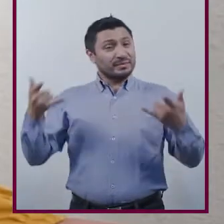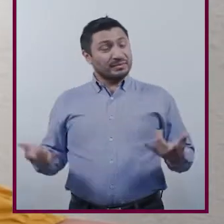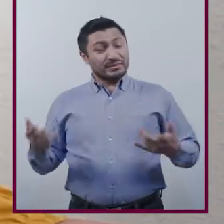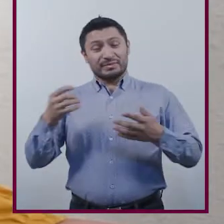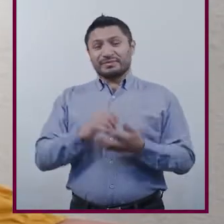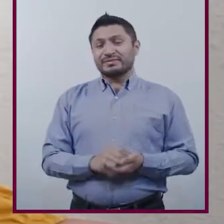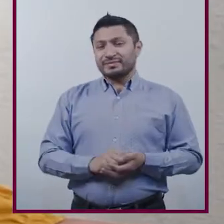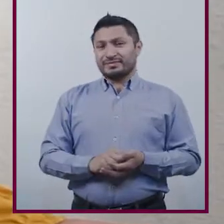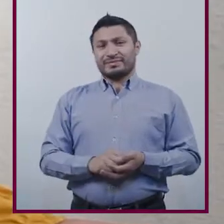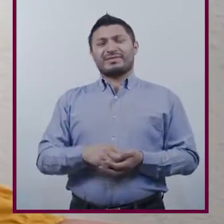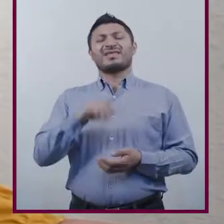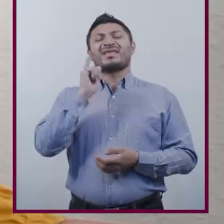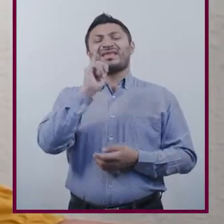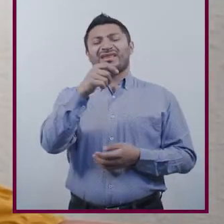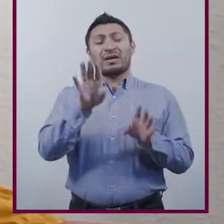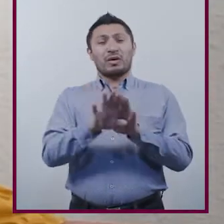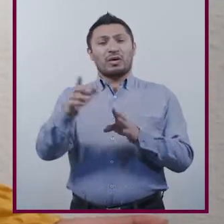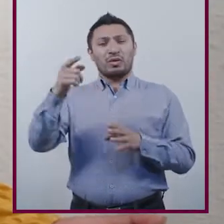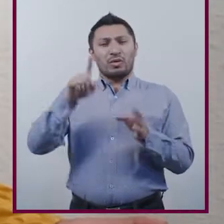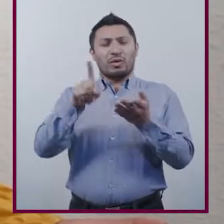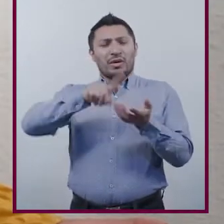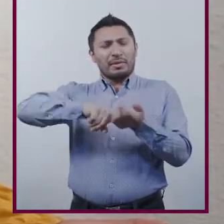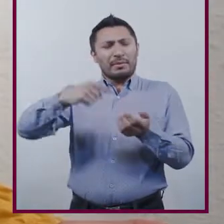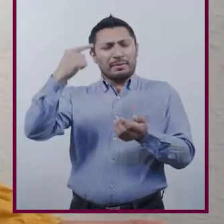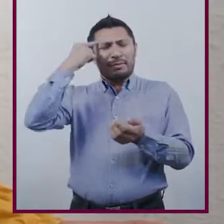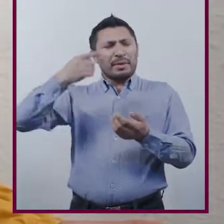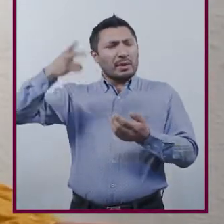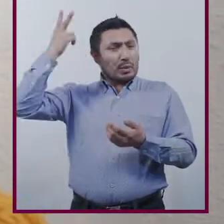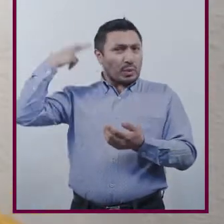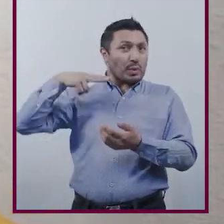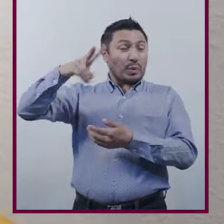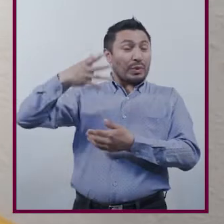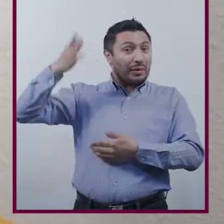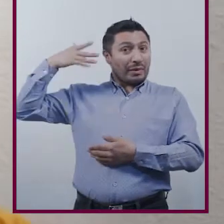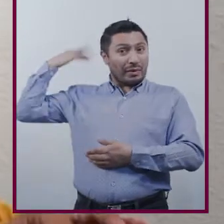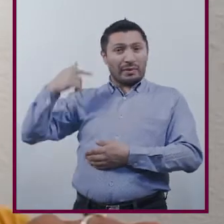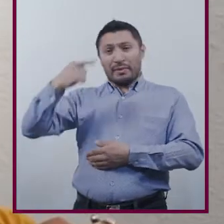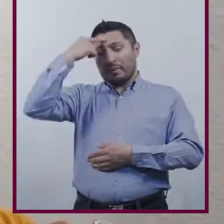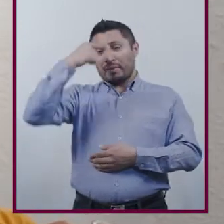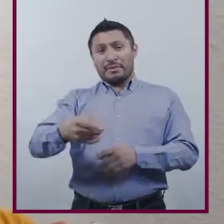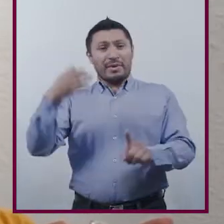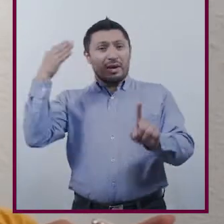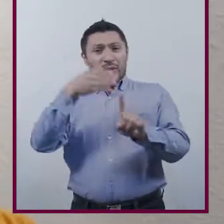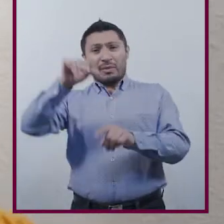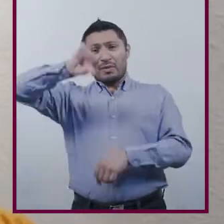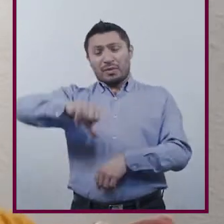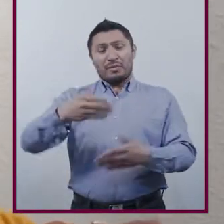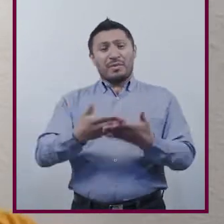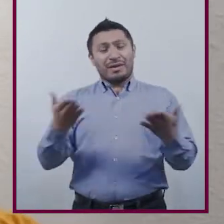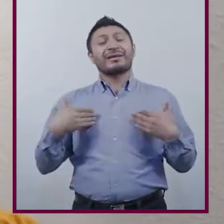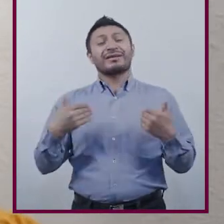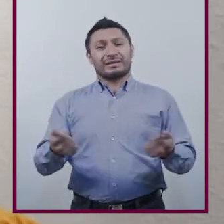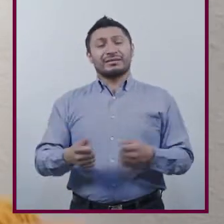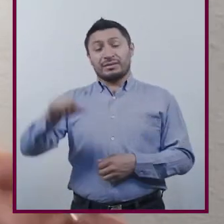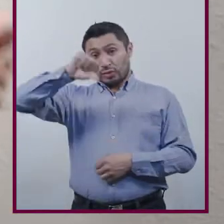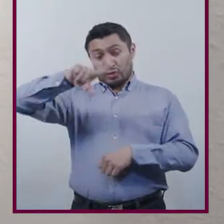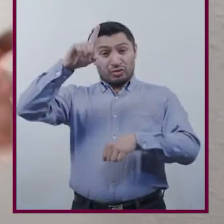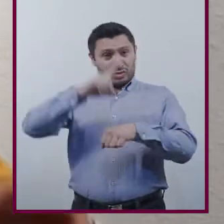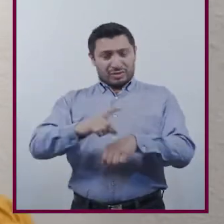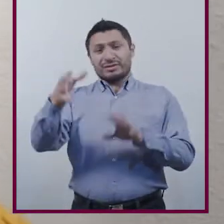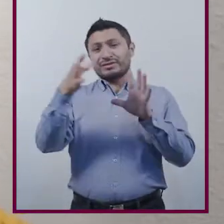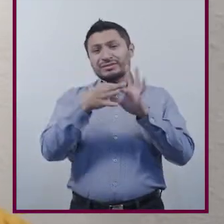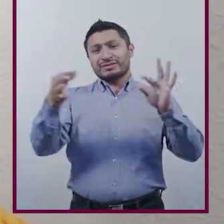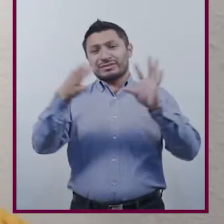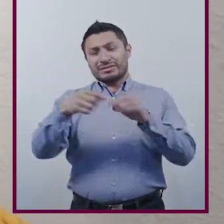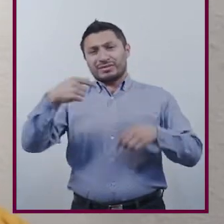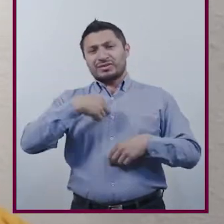a través del cual viajamos al pasado para comprender nuestro presente. El día de hoy quiero contarles que recientemente me reuní